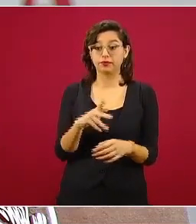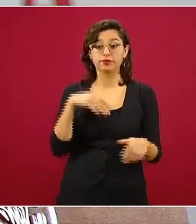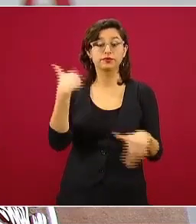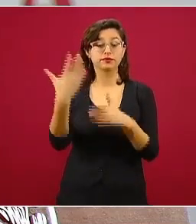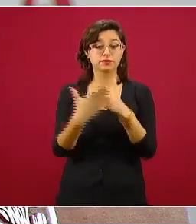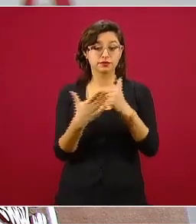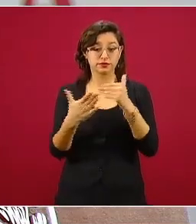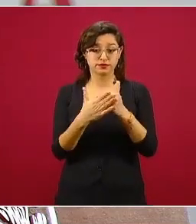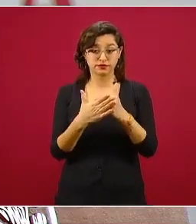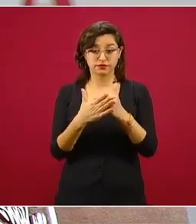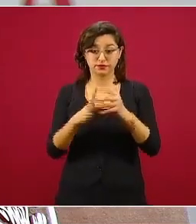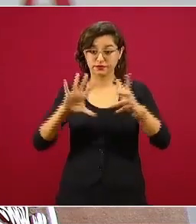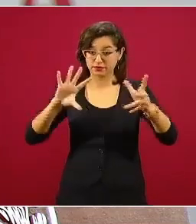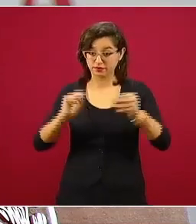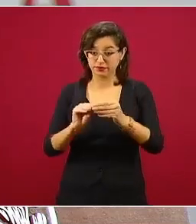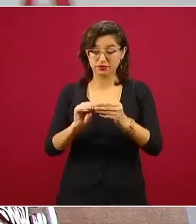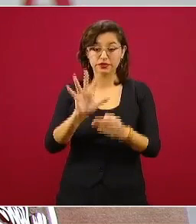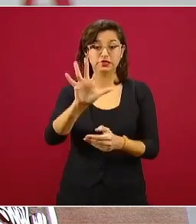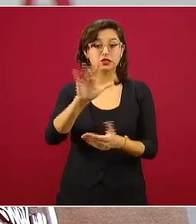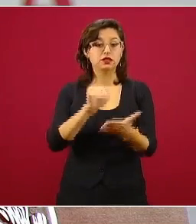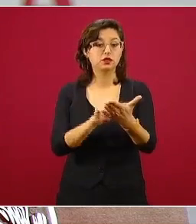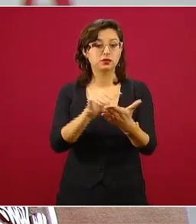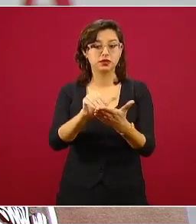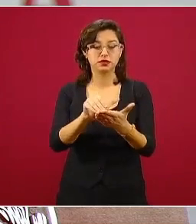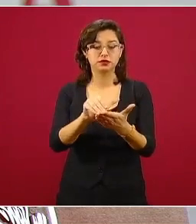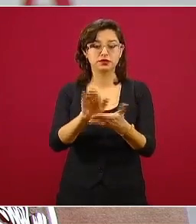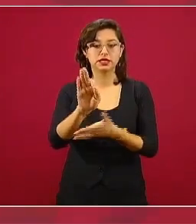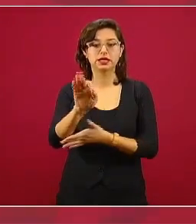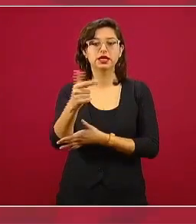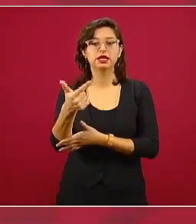entregar 5,000 millones la Fiscalía.